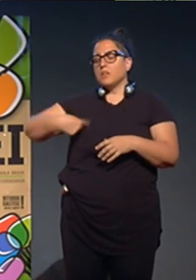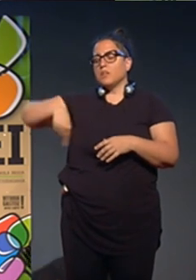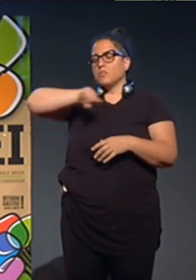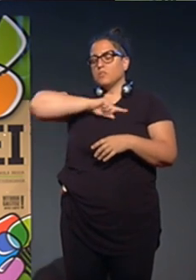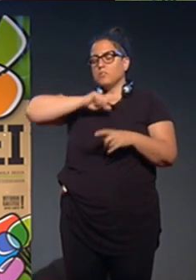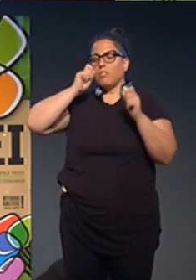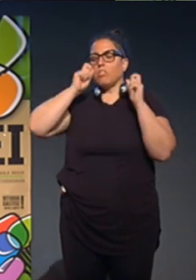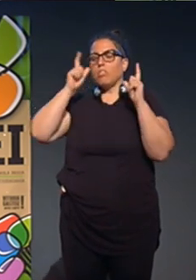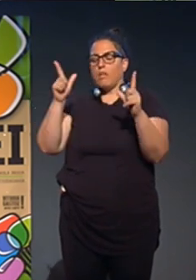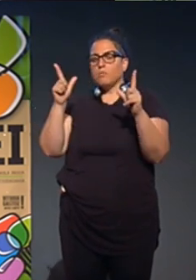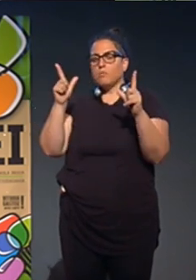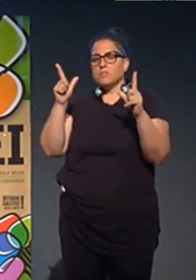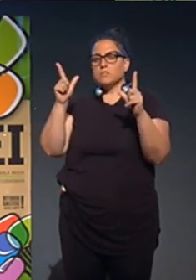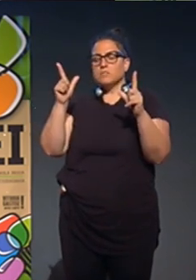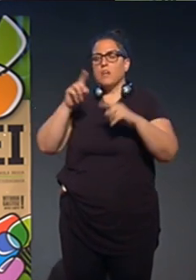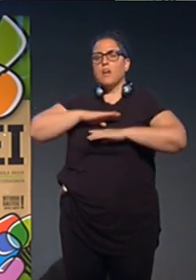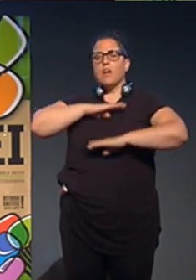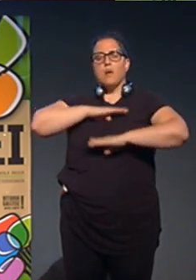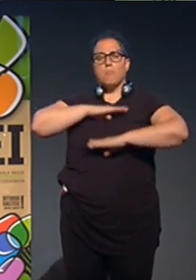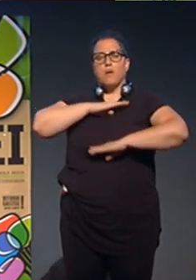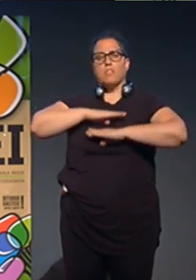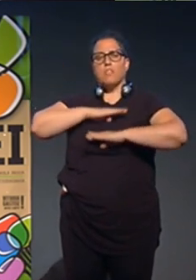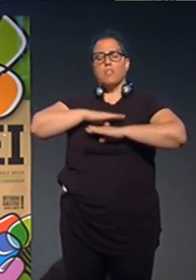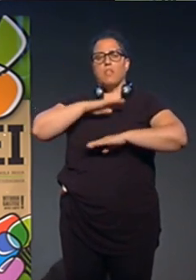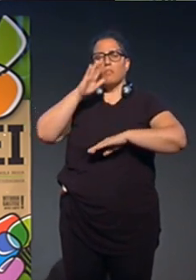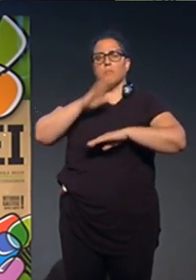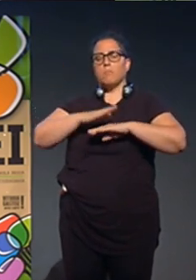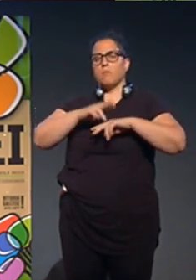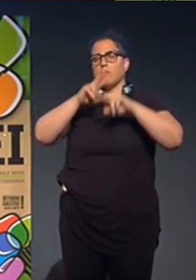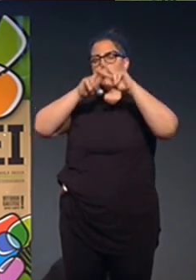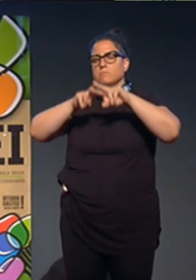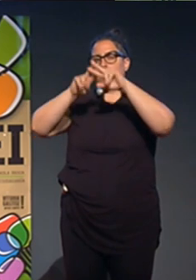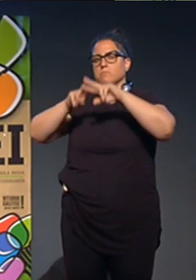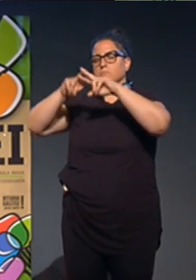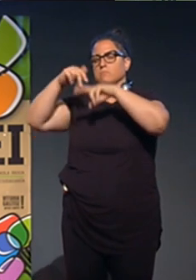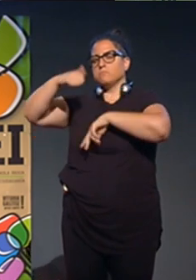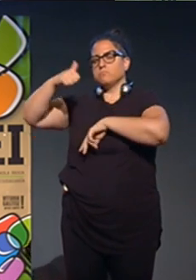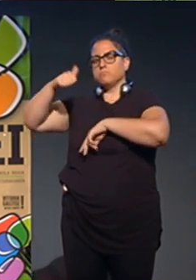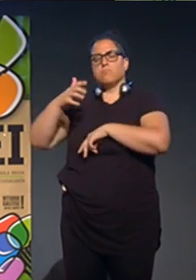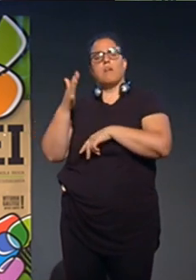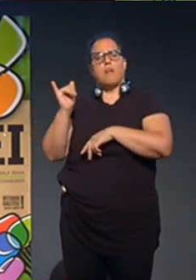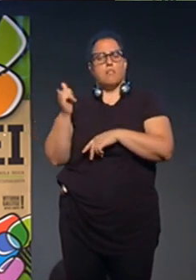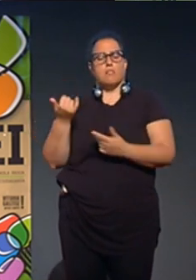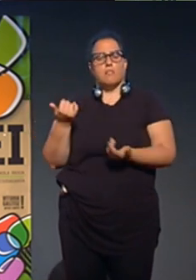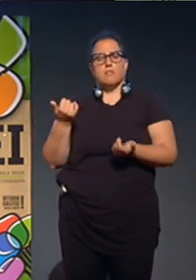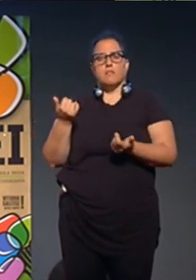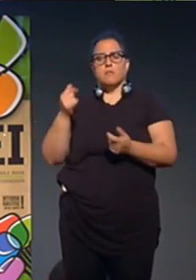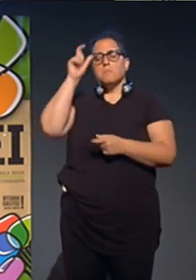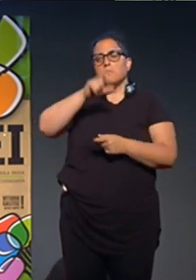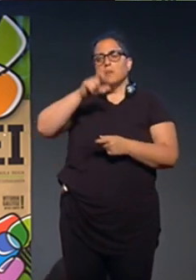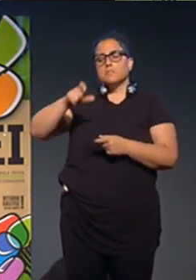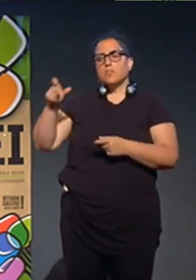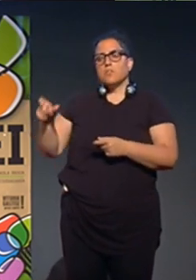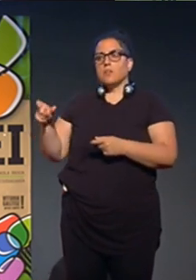conscientes de que tenemos capacidad no de de fiscalizar eh a todos a todos aquellas personas o a